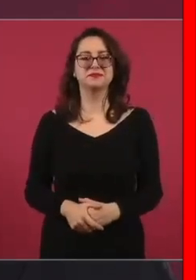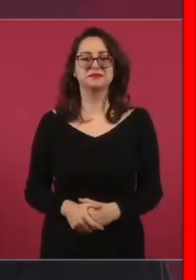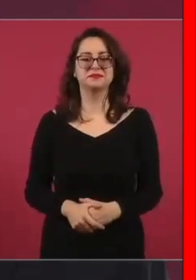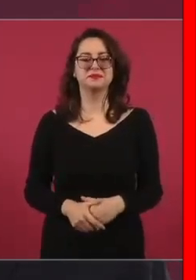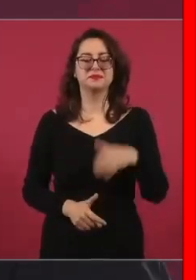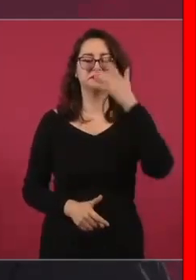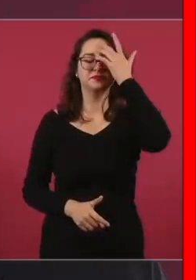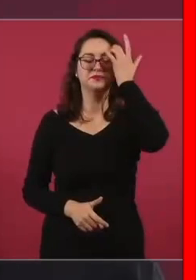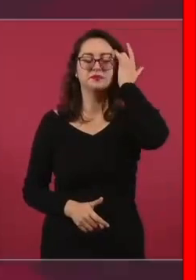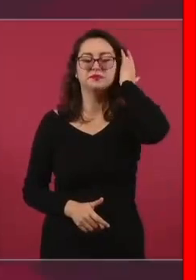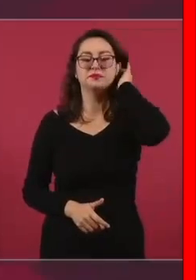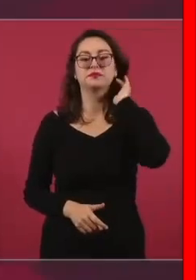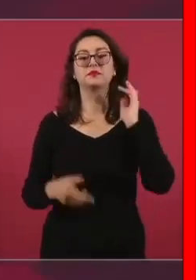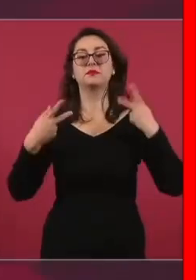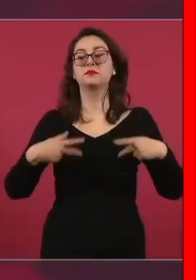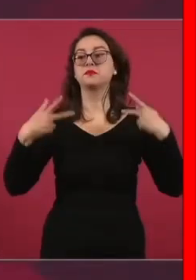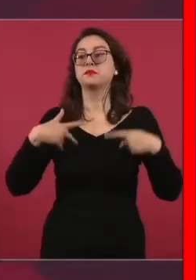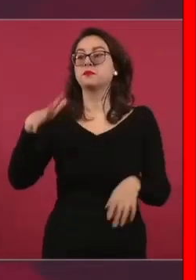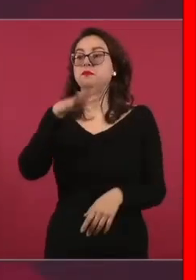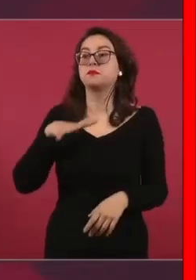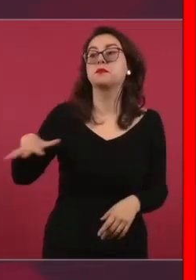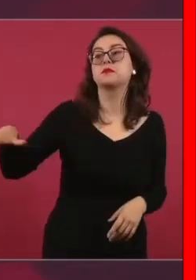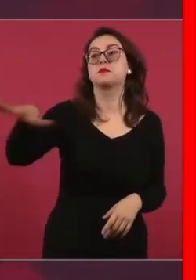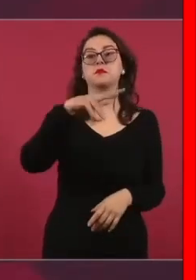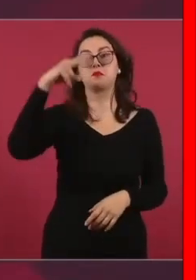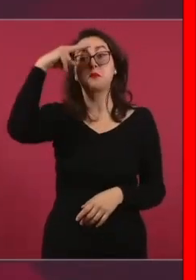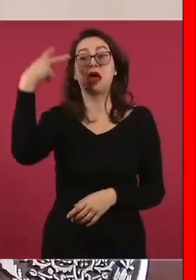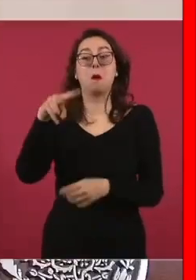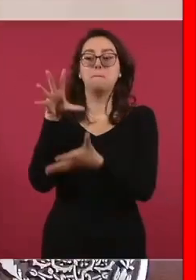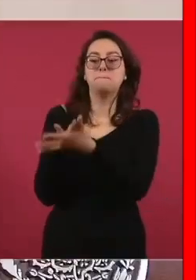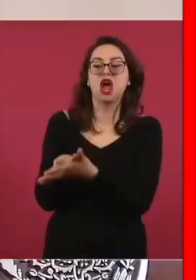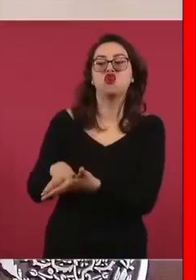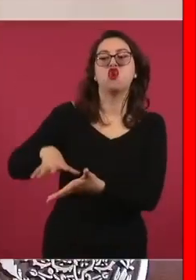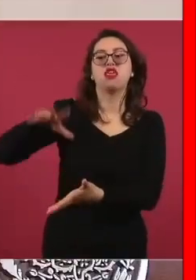el pueblo de México dijo basta a la corrupción.